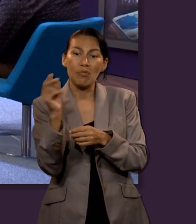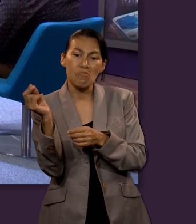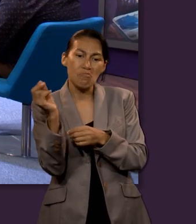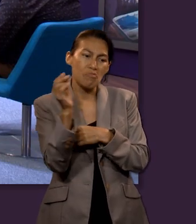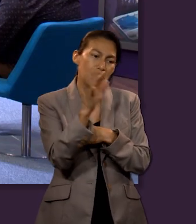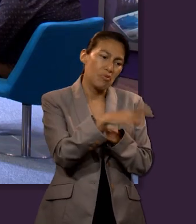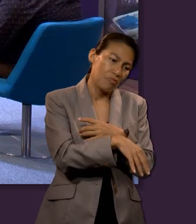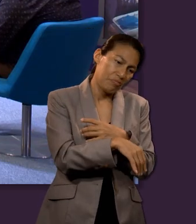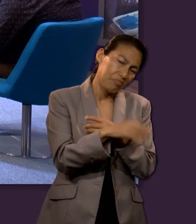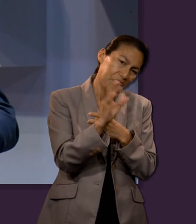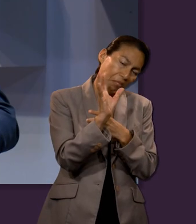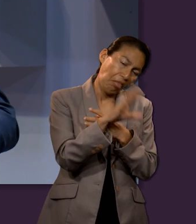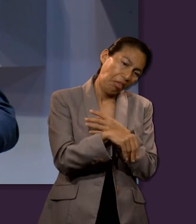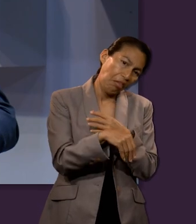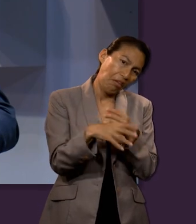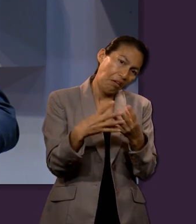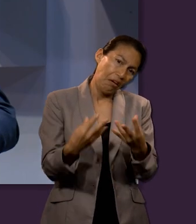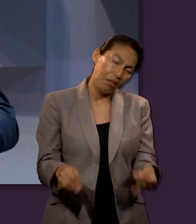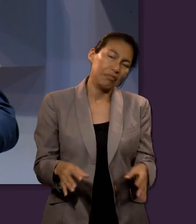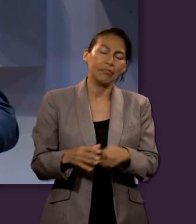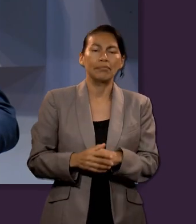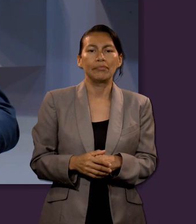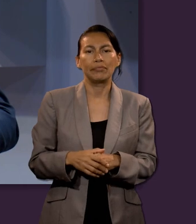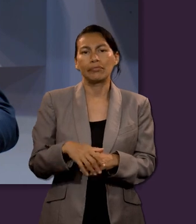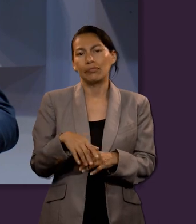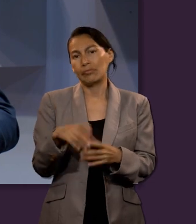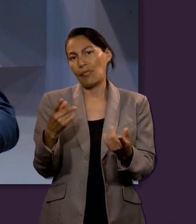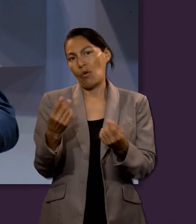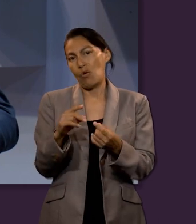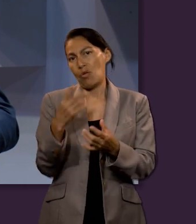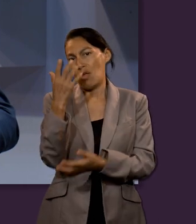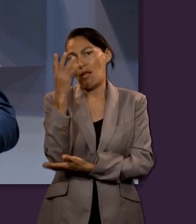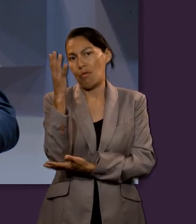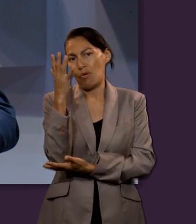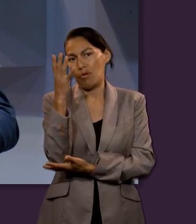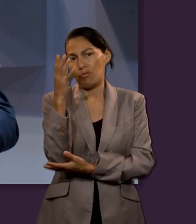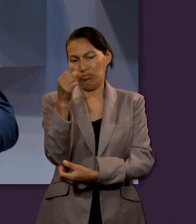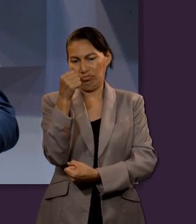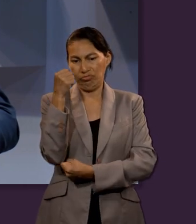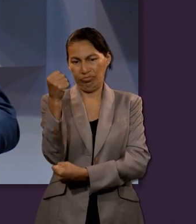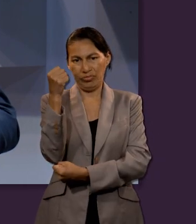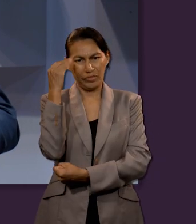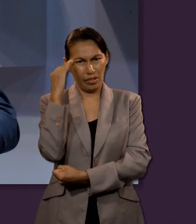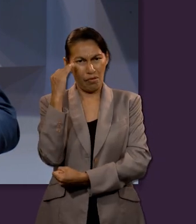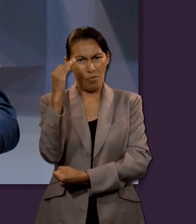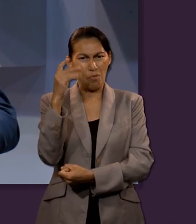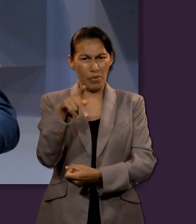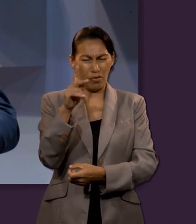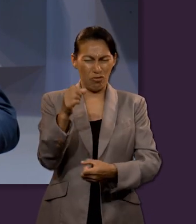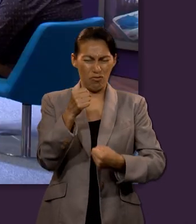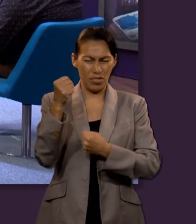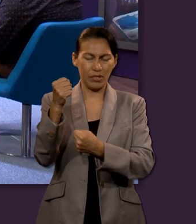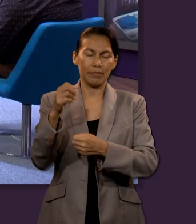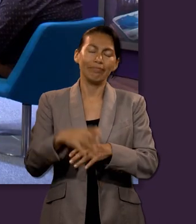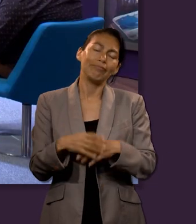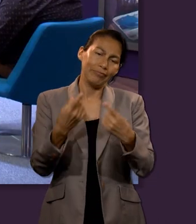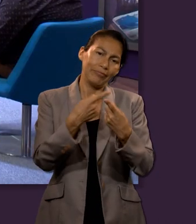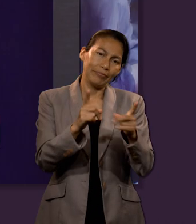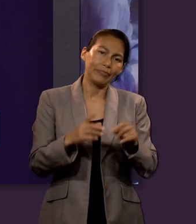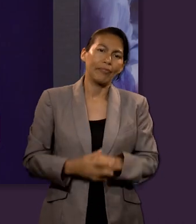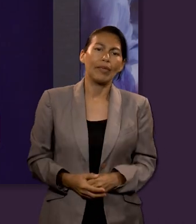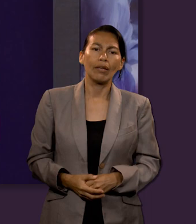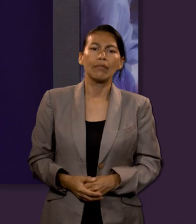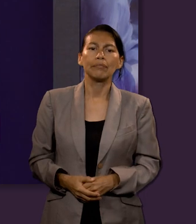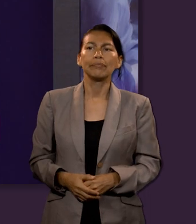entonces hay cosas que si toman su tiempo y la paciencia nos ayuda a sanar a mis muy bien muchas gracias también en salmos